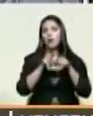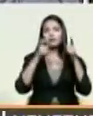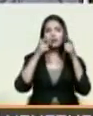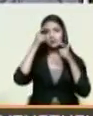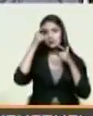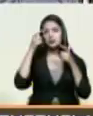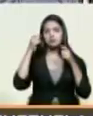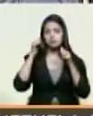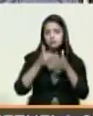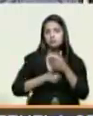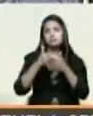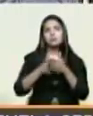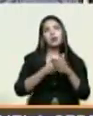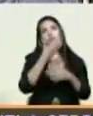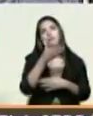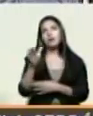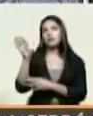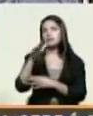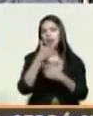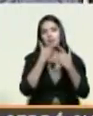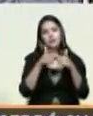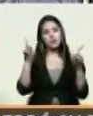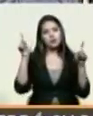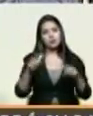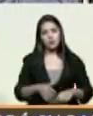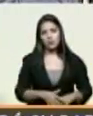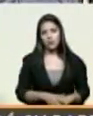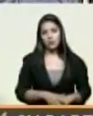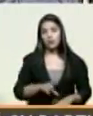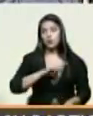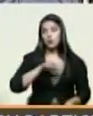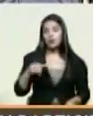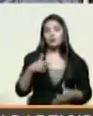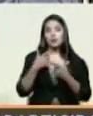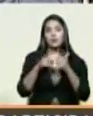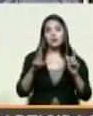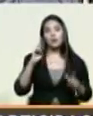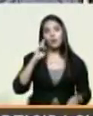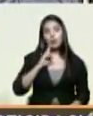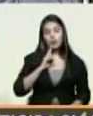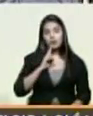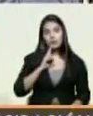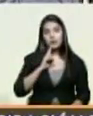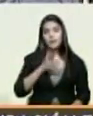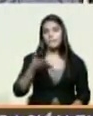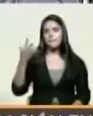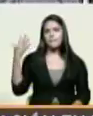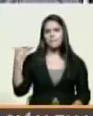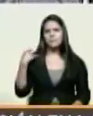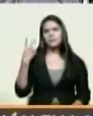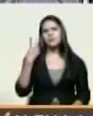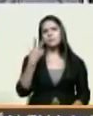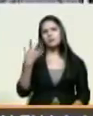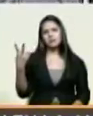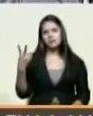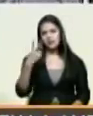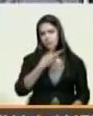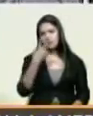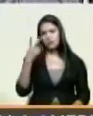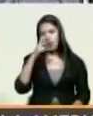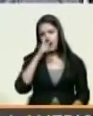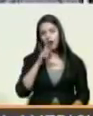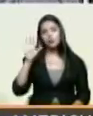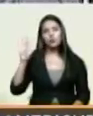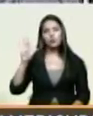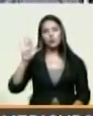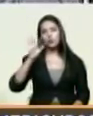retomó las banderas de nuestros libertadores. Nuestro libertador Simón Bolívar, cuando tenía apenas 22 años,